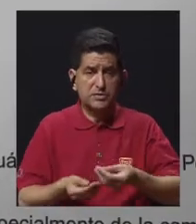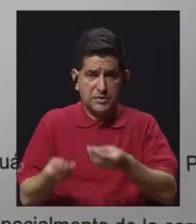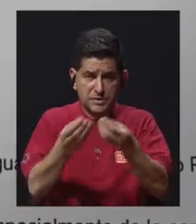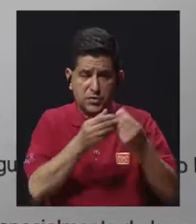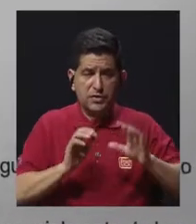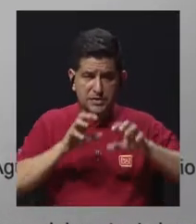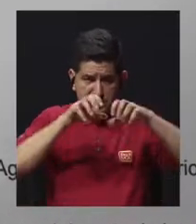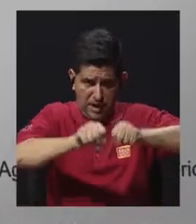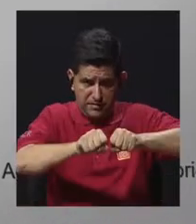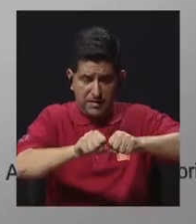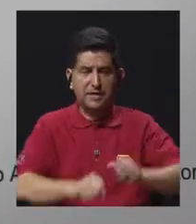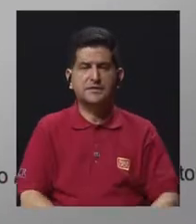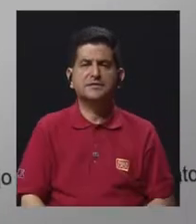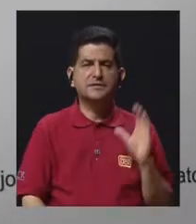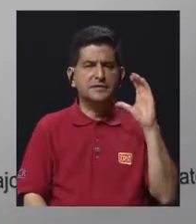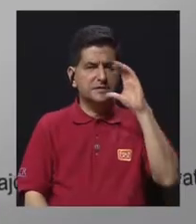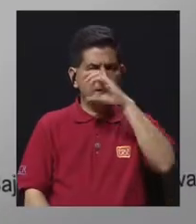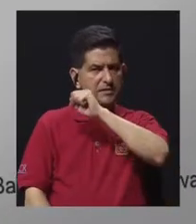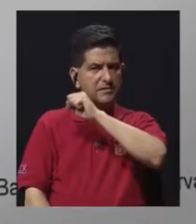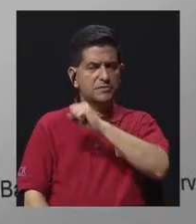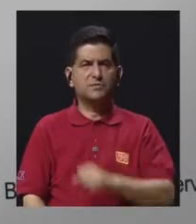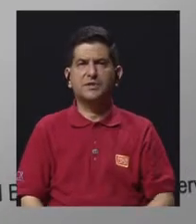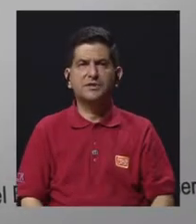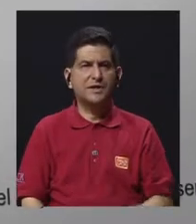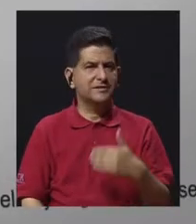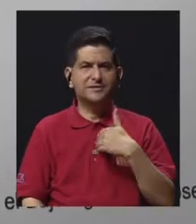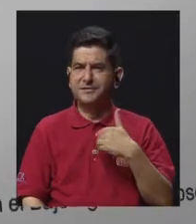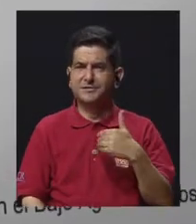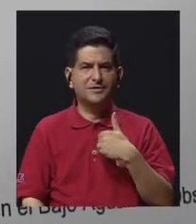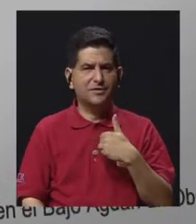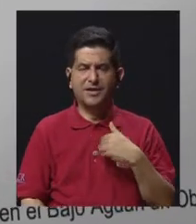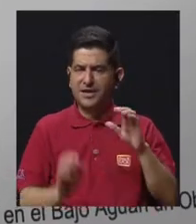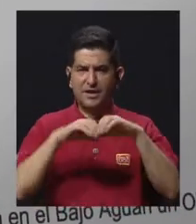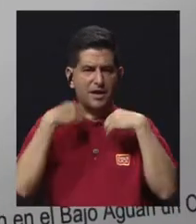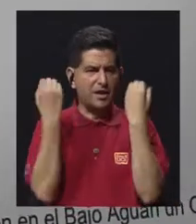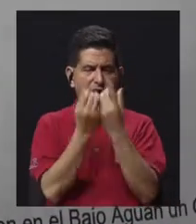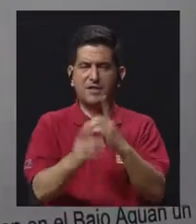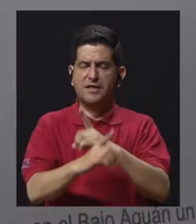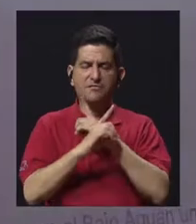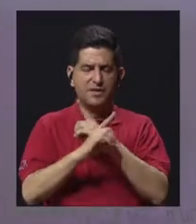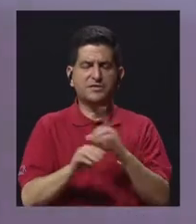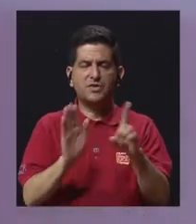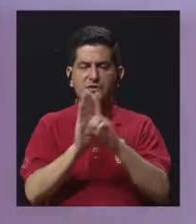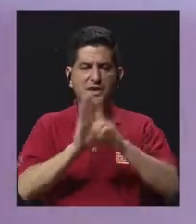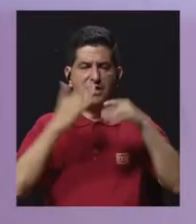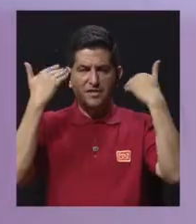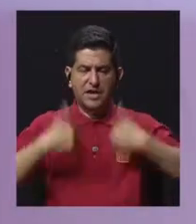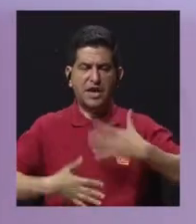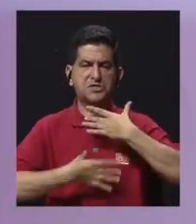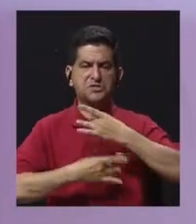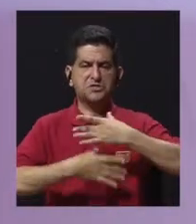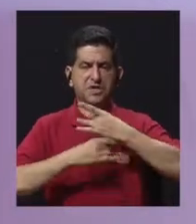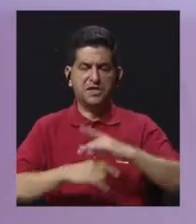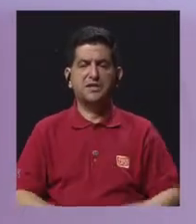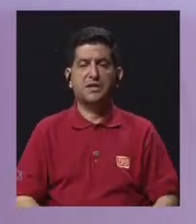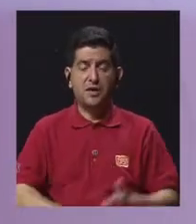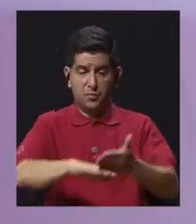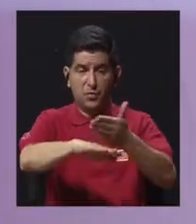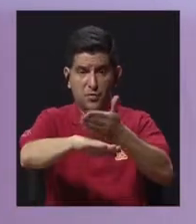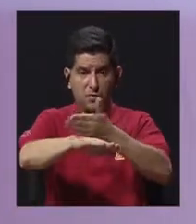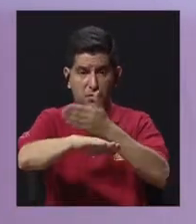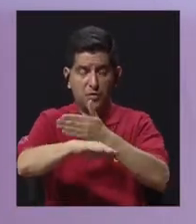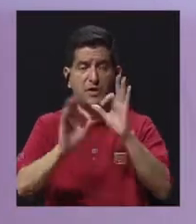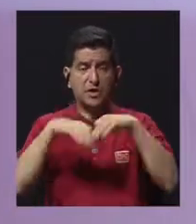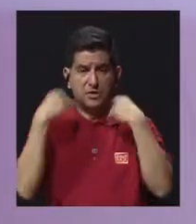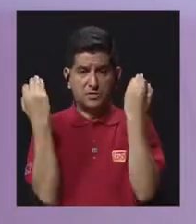las tomas de recuperación de tierras. Comenzamos a darnos cuenta de que no había un organismo defensor de derechos